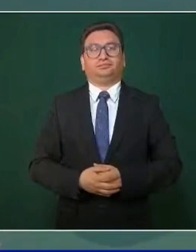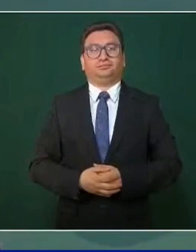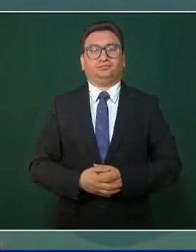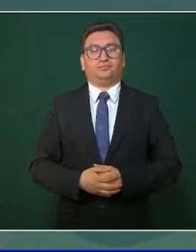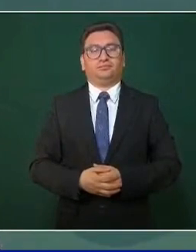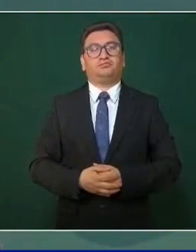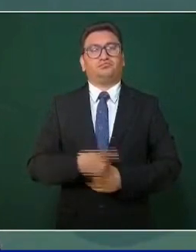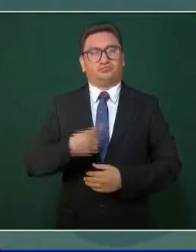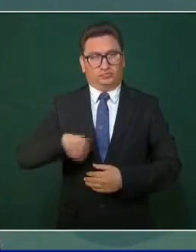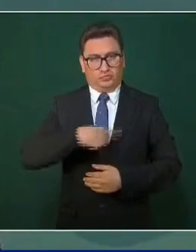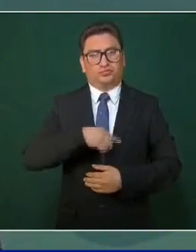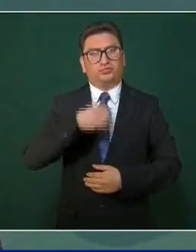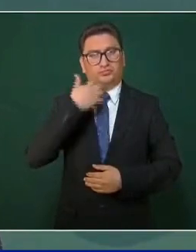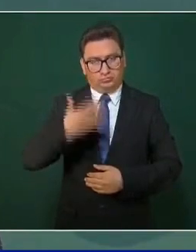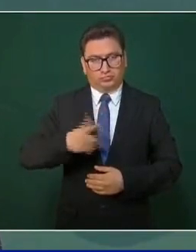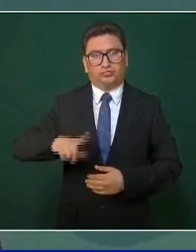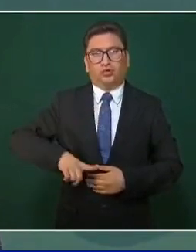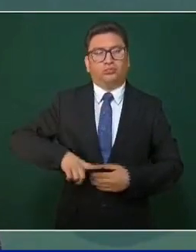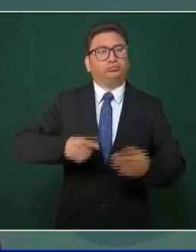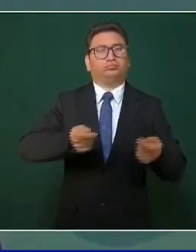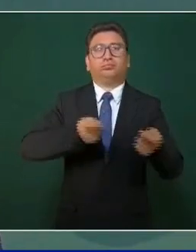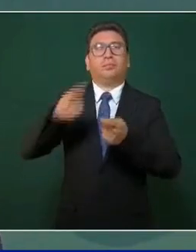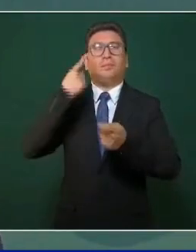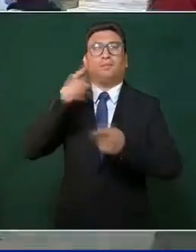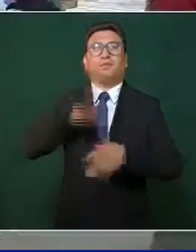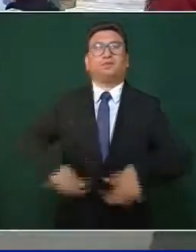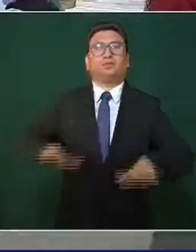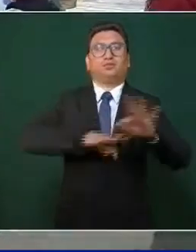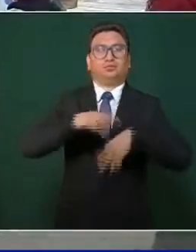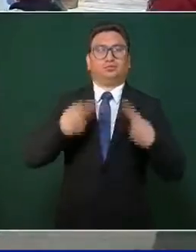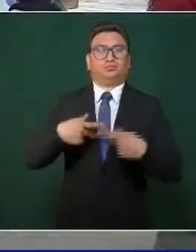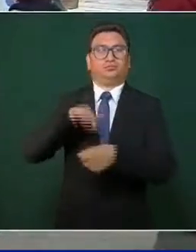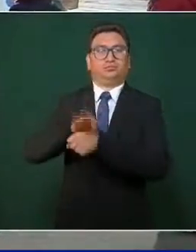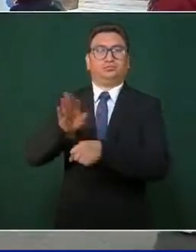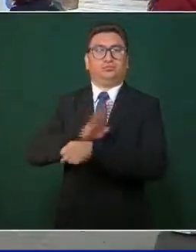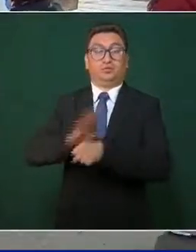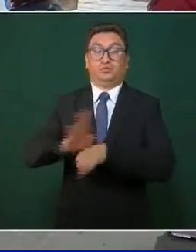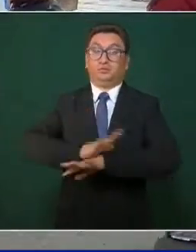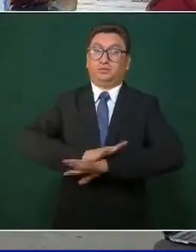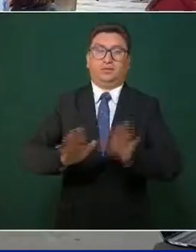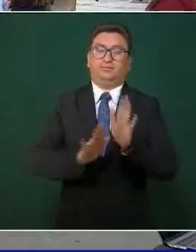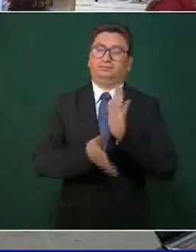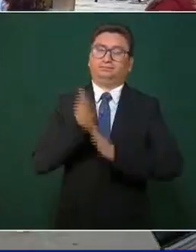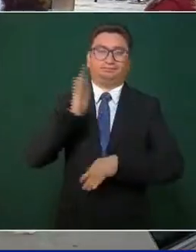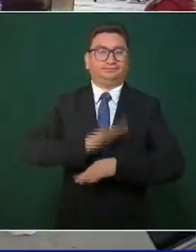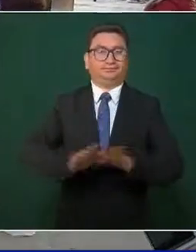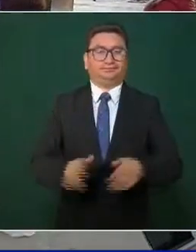a seguir gobernando en beneficio del pueblo. Bueno, pues ya nos vamos.